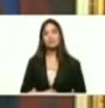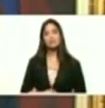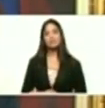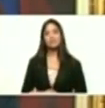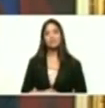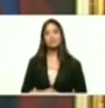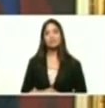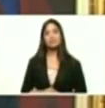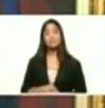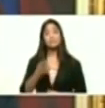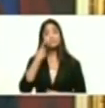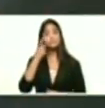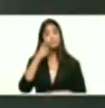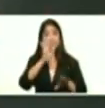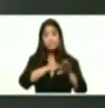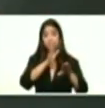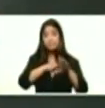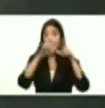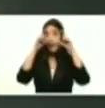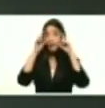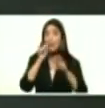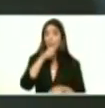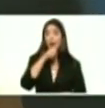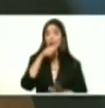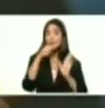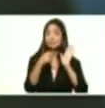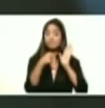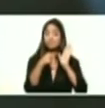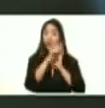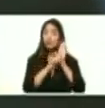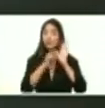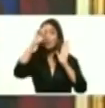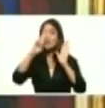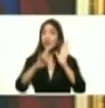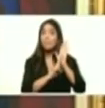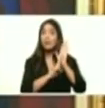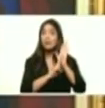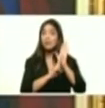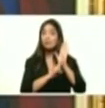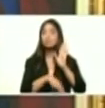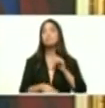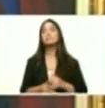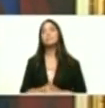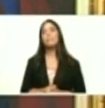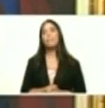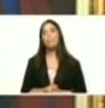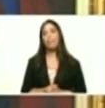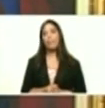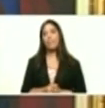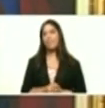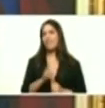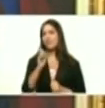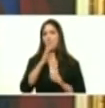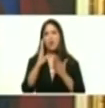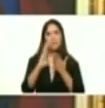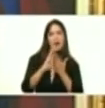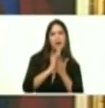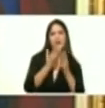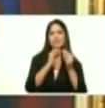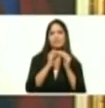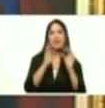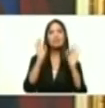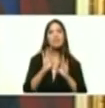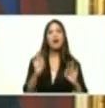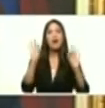para que lo sepáis, Ramos Alú, esta niña, se respeta, y está íntegra, no le van a quitar, ni una